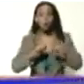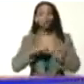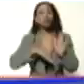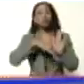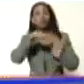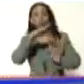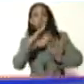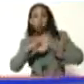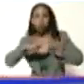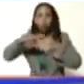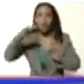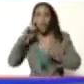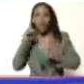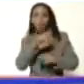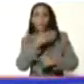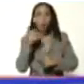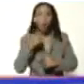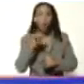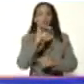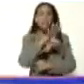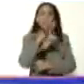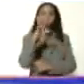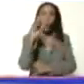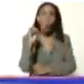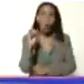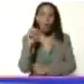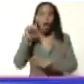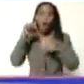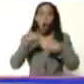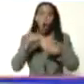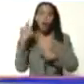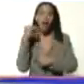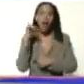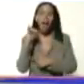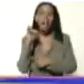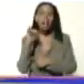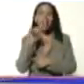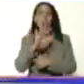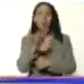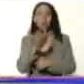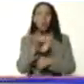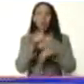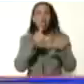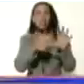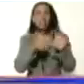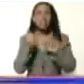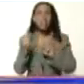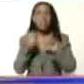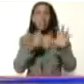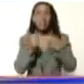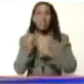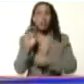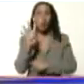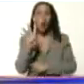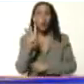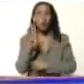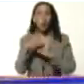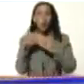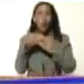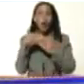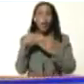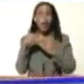finales de año comenzó a mejorar cincuenta hoy está alrededor de sesenta sesenta y cuatro dólares el barril